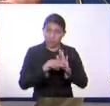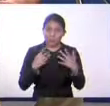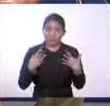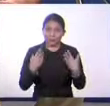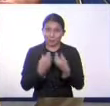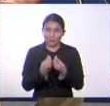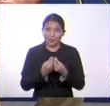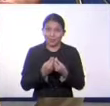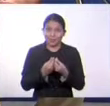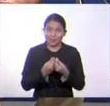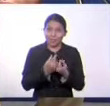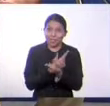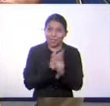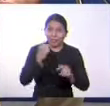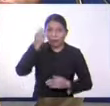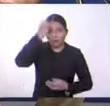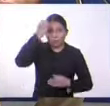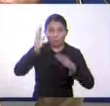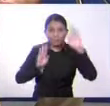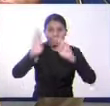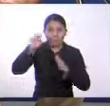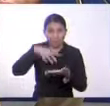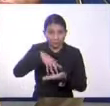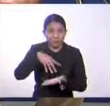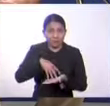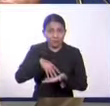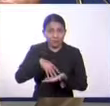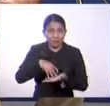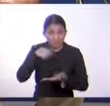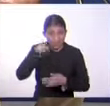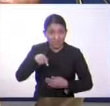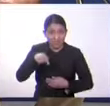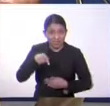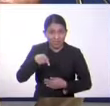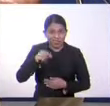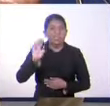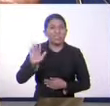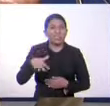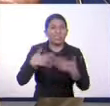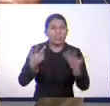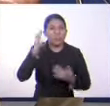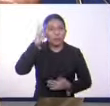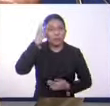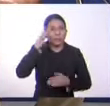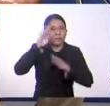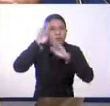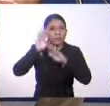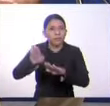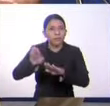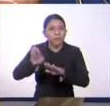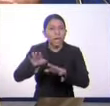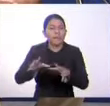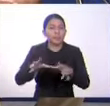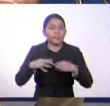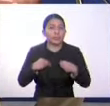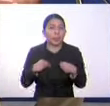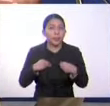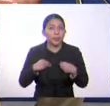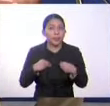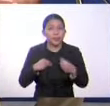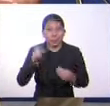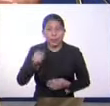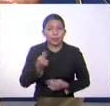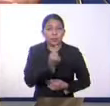de democrática humana se distingue y se identifica a partir de su nivel de tolerancia y aceptación con este tipo